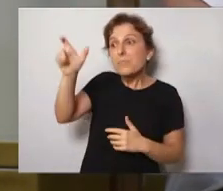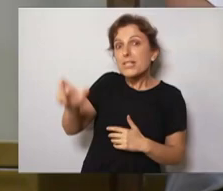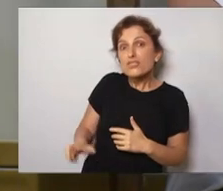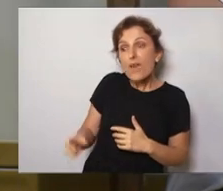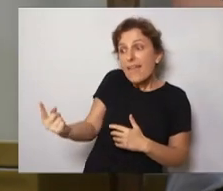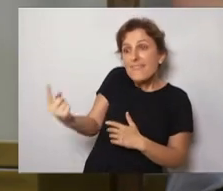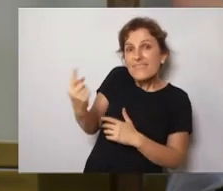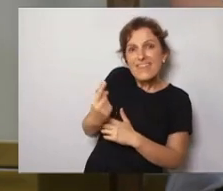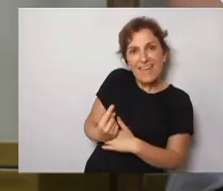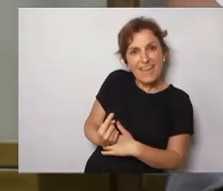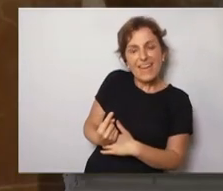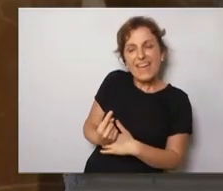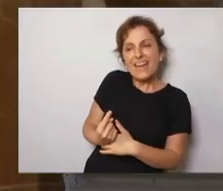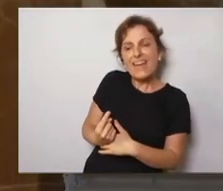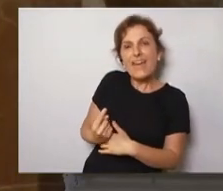beber